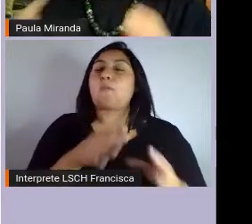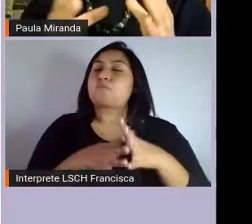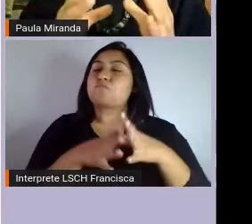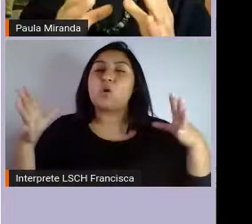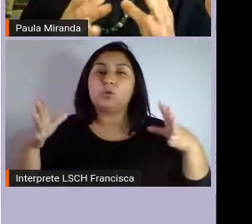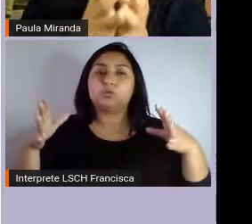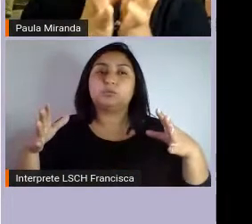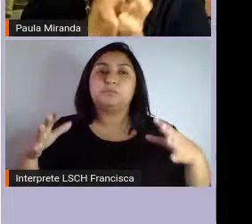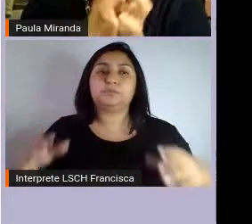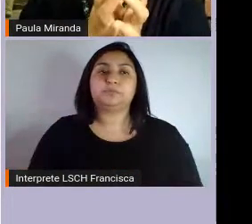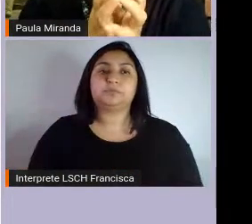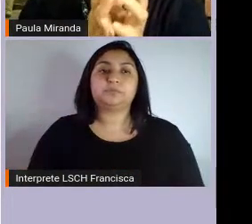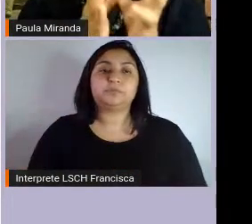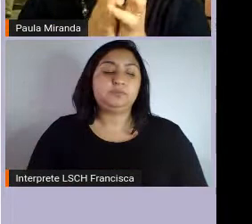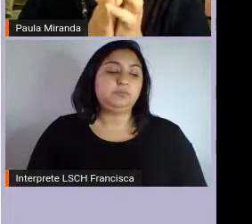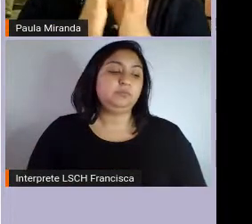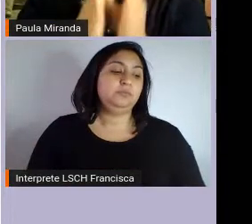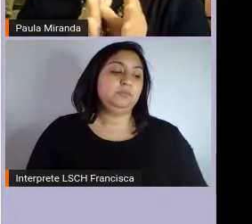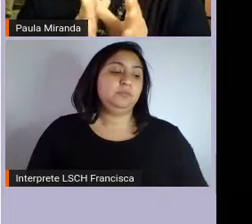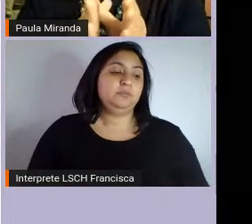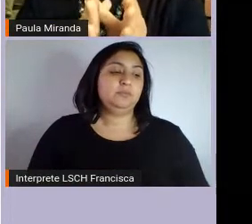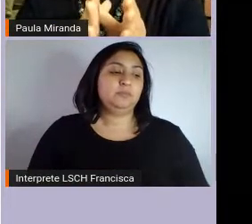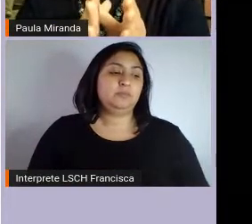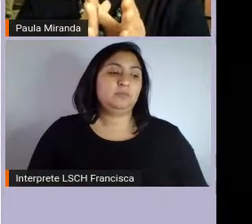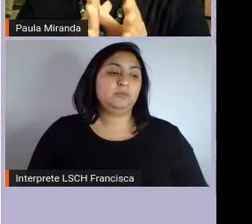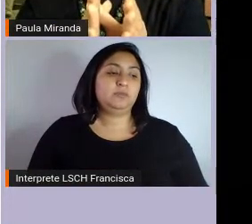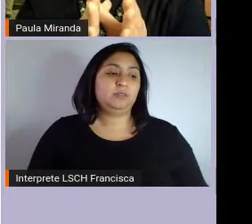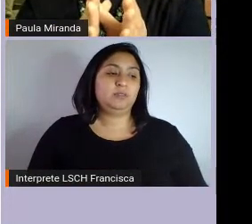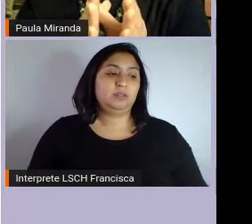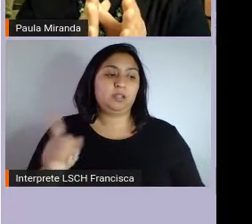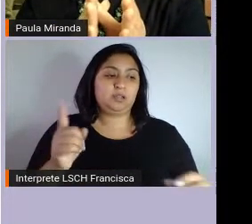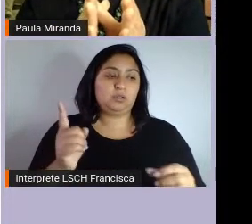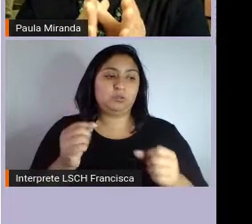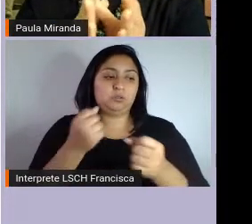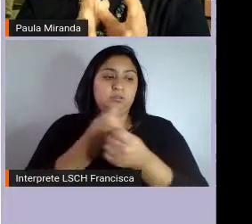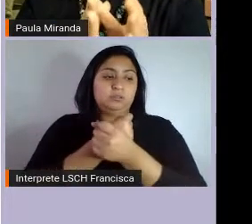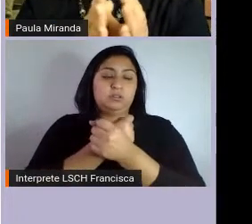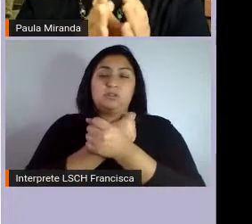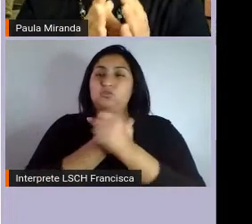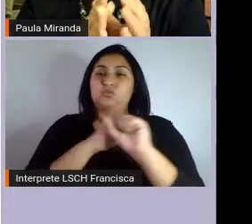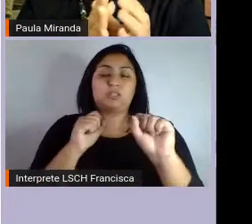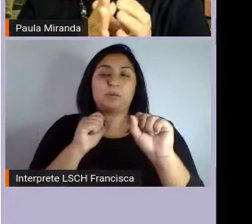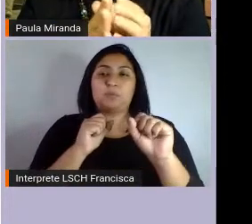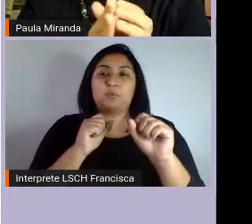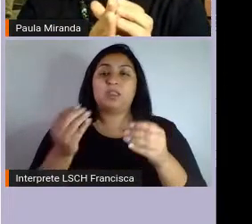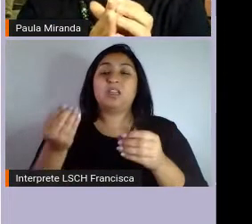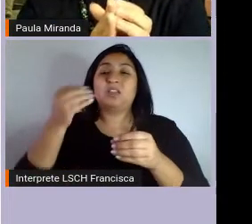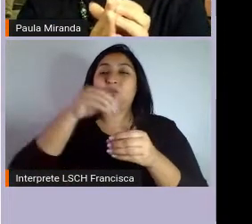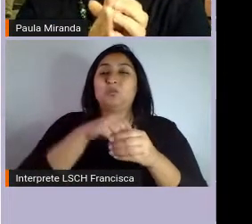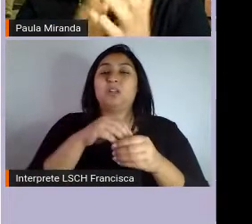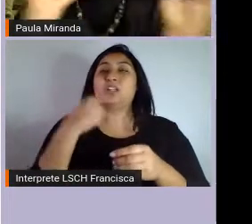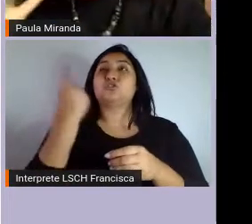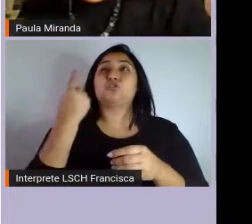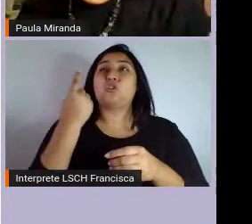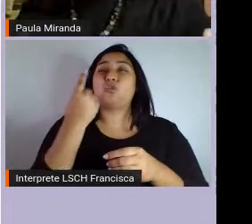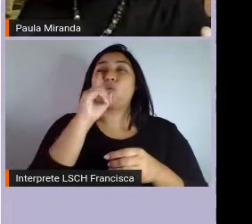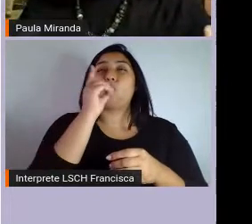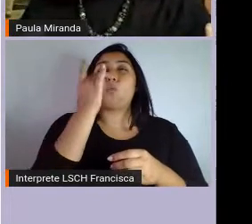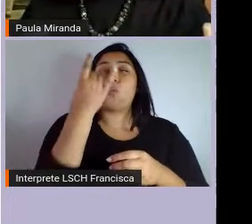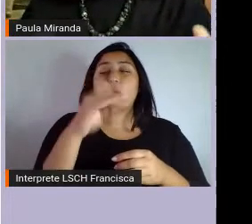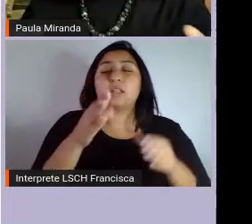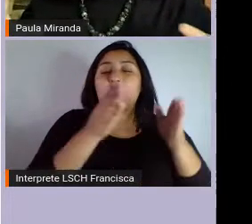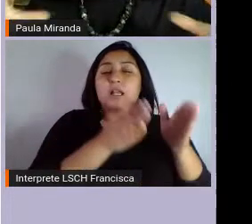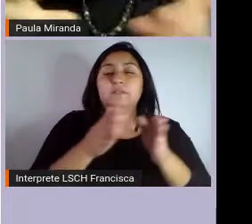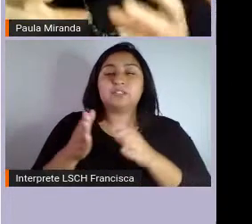es que no es encasillable ni enmarcable en una sola casilla o clasificación, sino que muchas